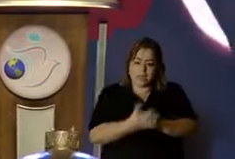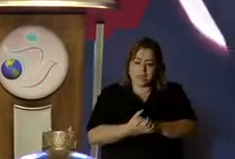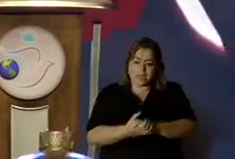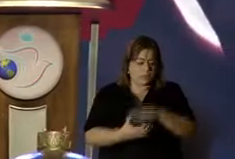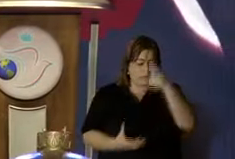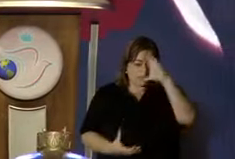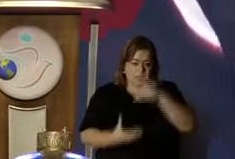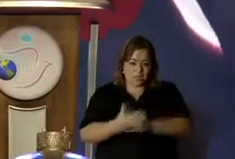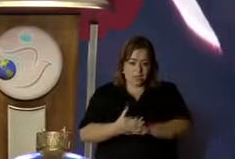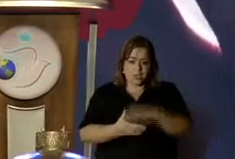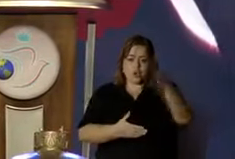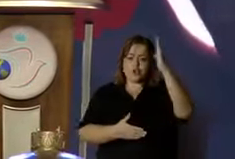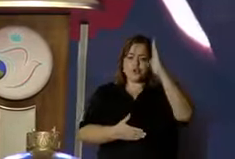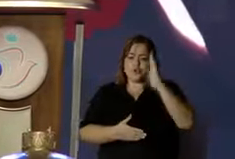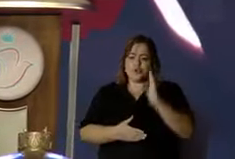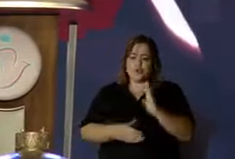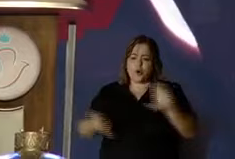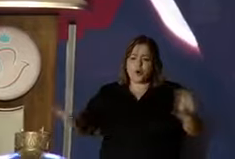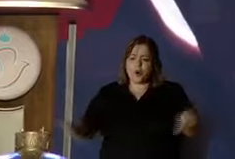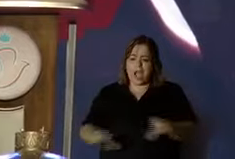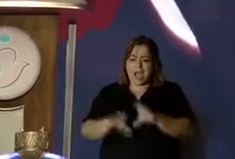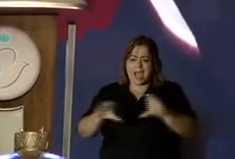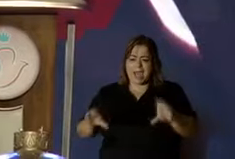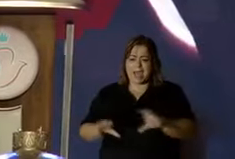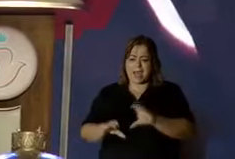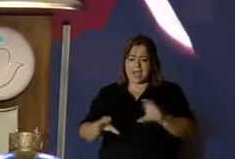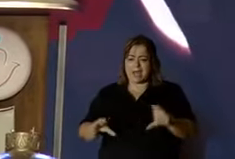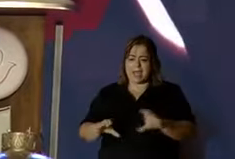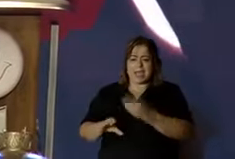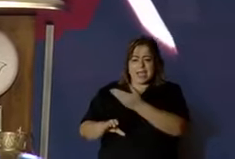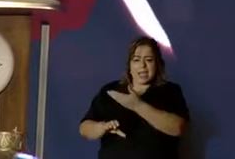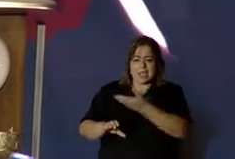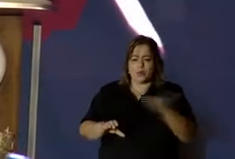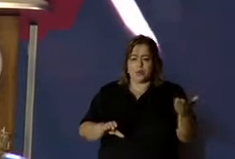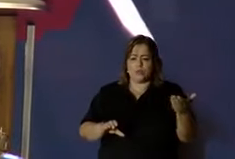algo grande Dios hará en este día.